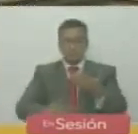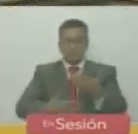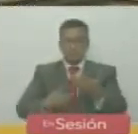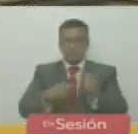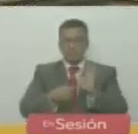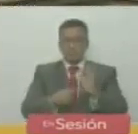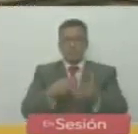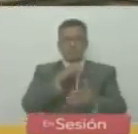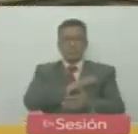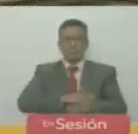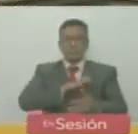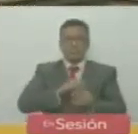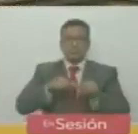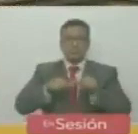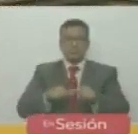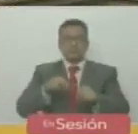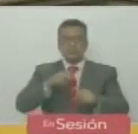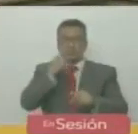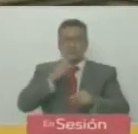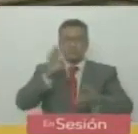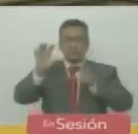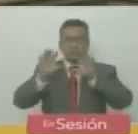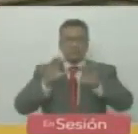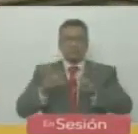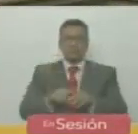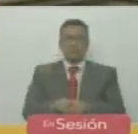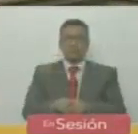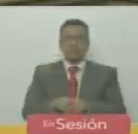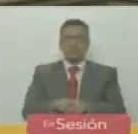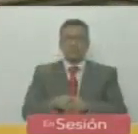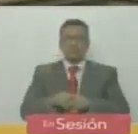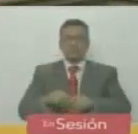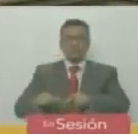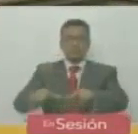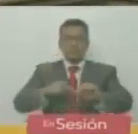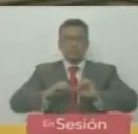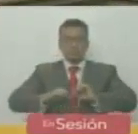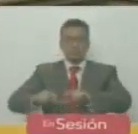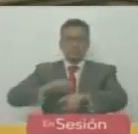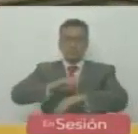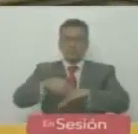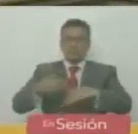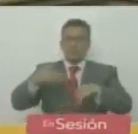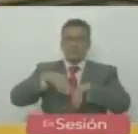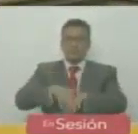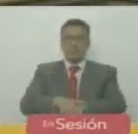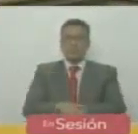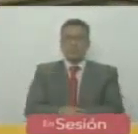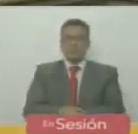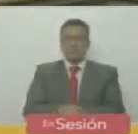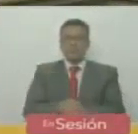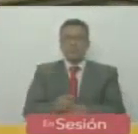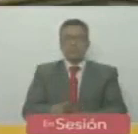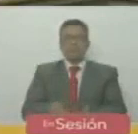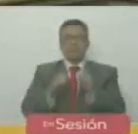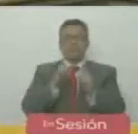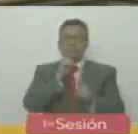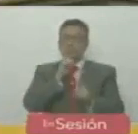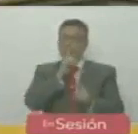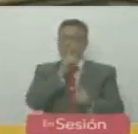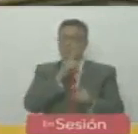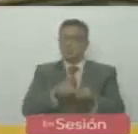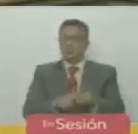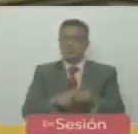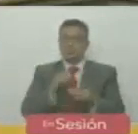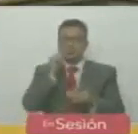por la Comisión Permanente de Política Exterior, Soberanía e Integración, mediante el cual autoriza el nombramiento